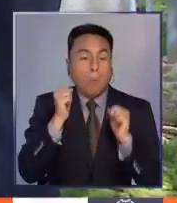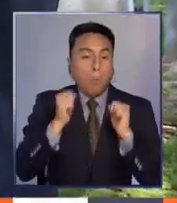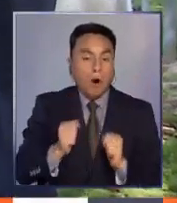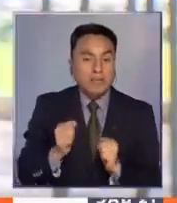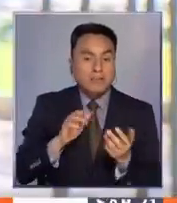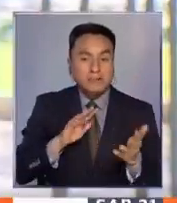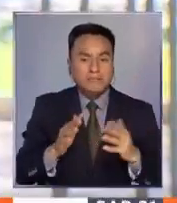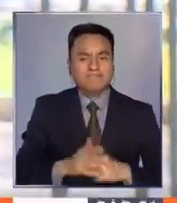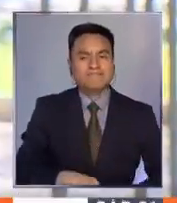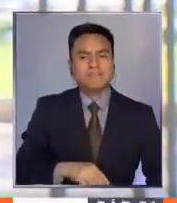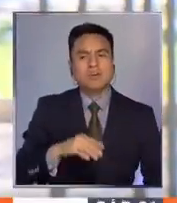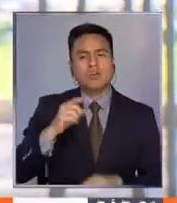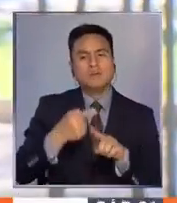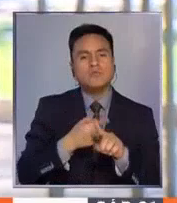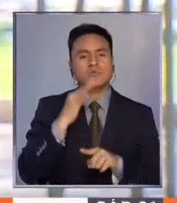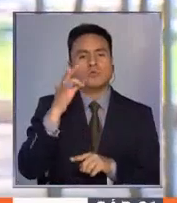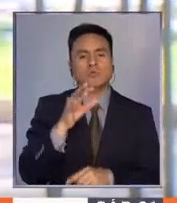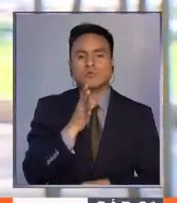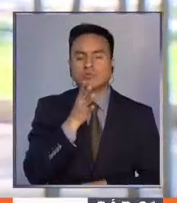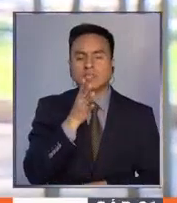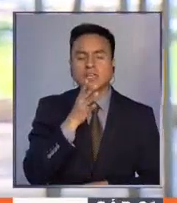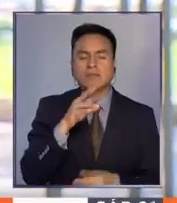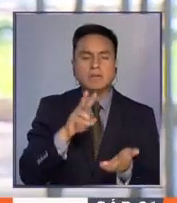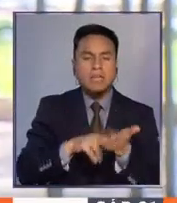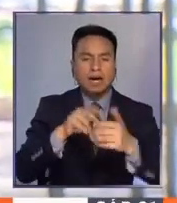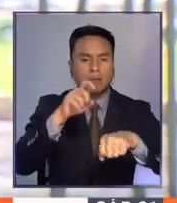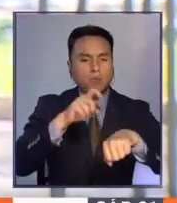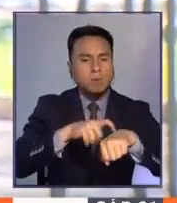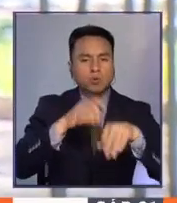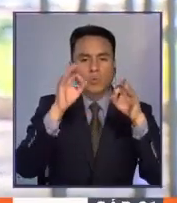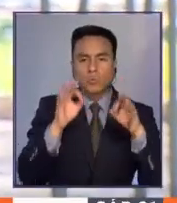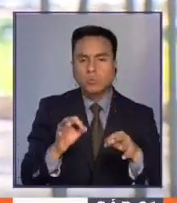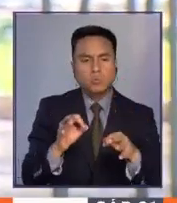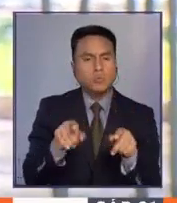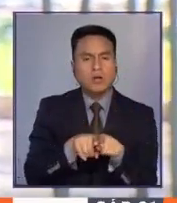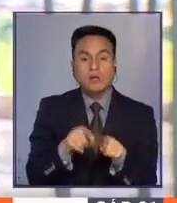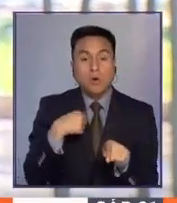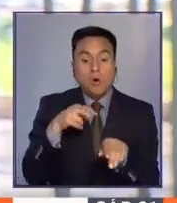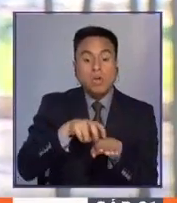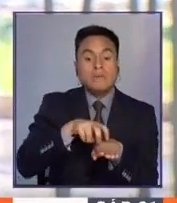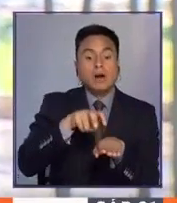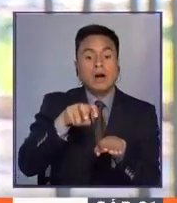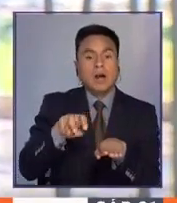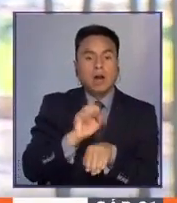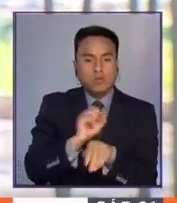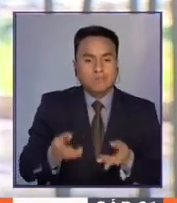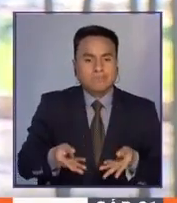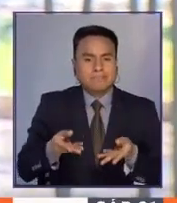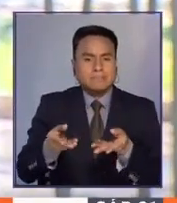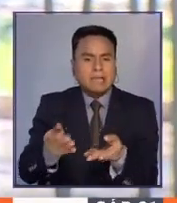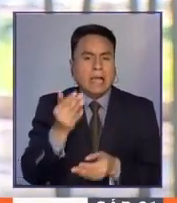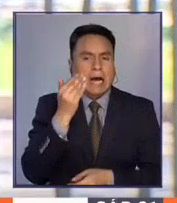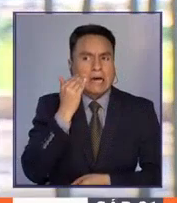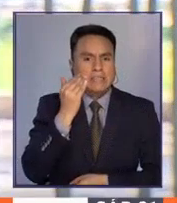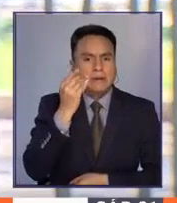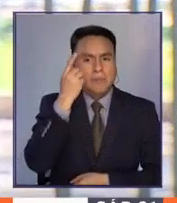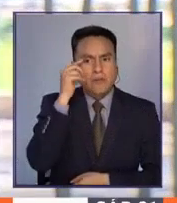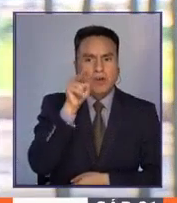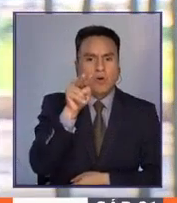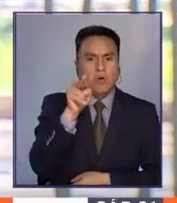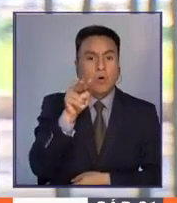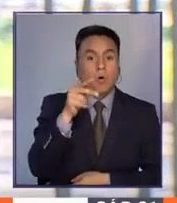No sé si la repetiría en verdad, si fue en verdad el momento, como que yo me iba a bajar y iba a entregar el auto y como que veo al